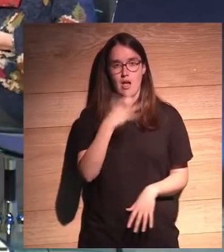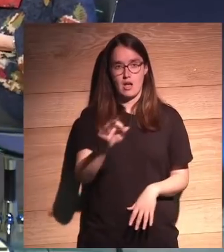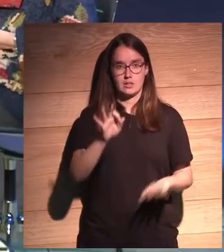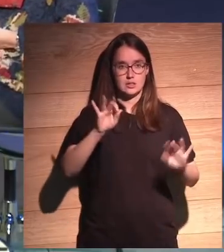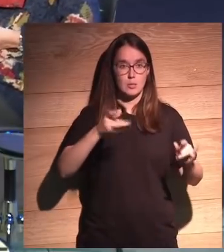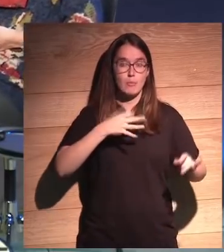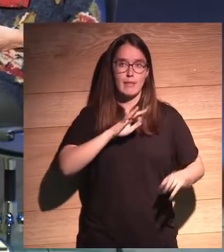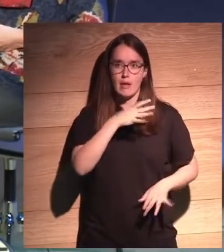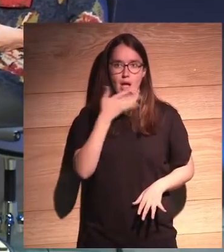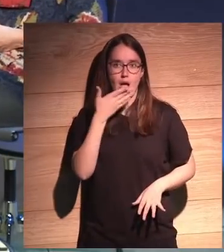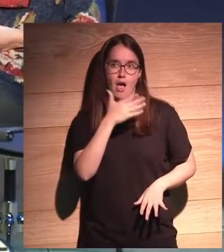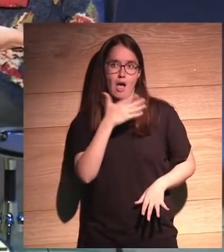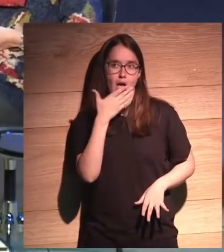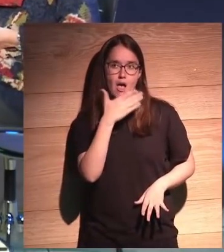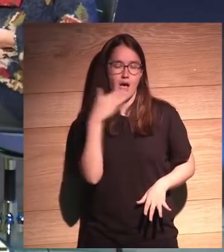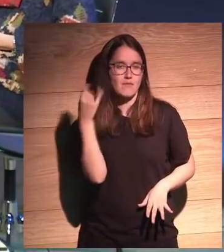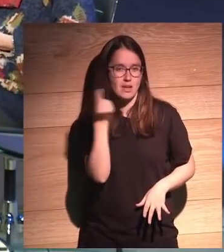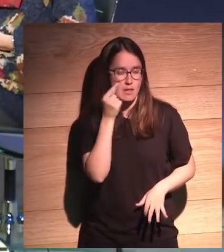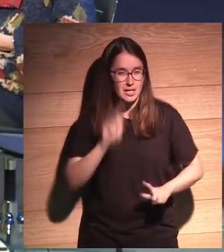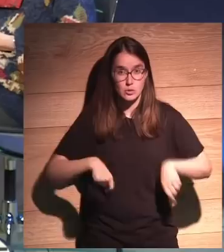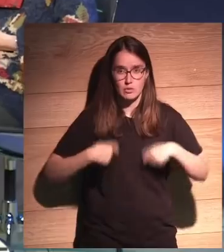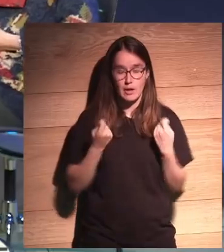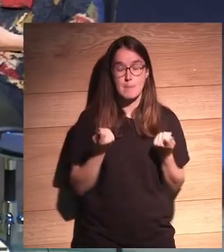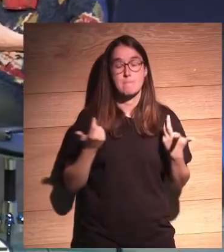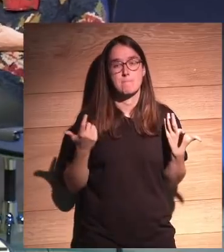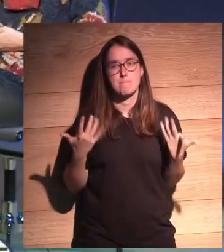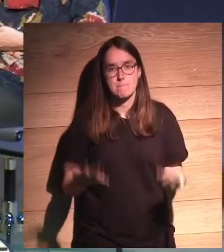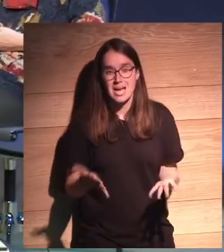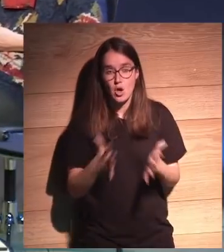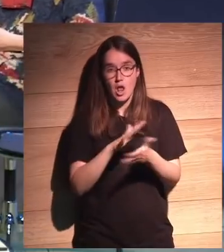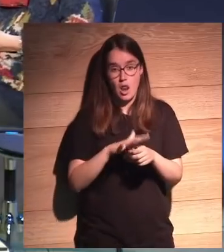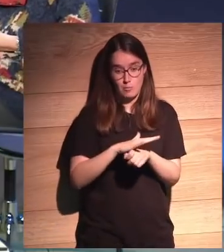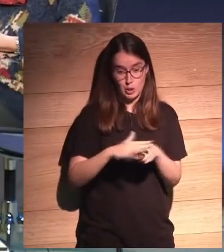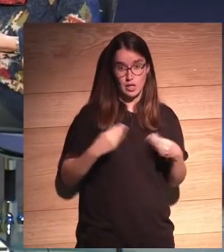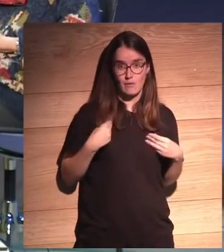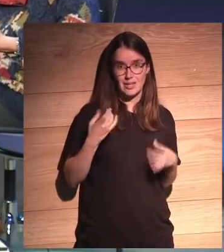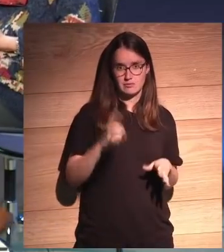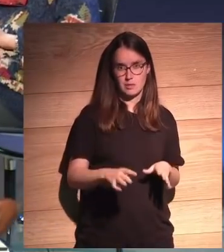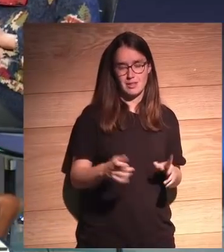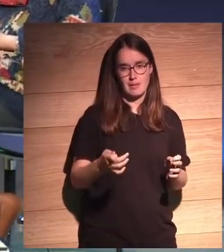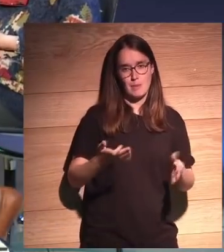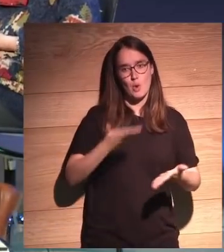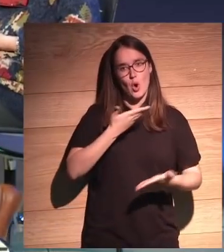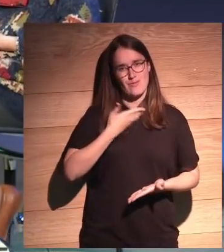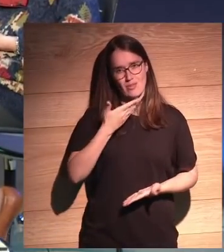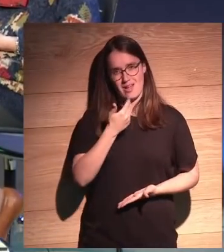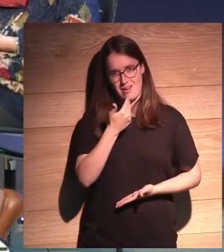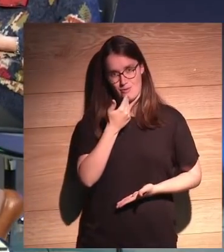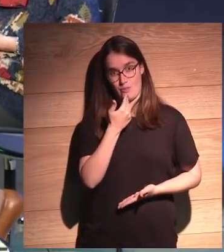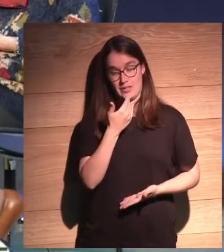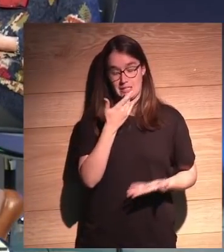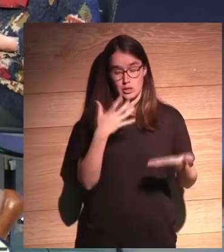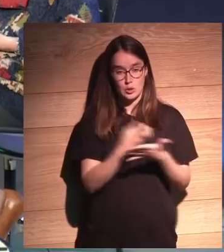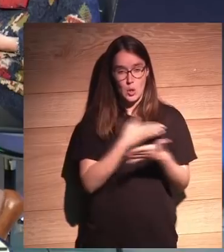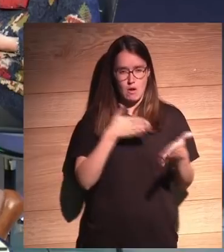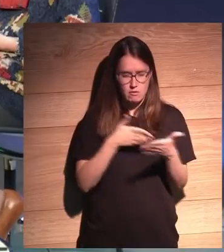vale, puede tener un talento natural, pero el ámbito en el que vives también te lo tiene que facilitar. Si todo está